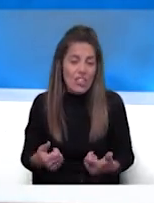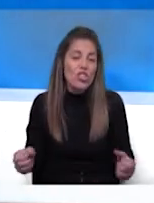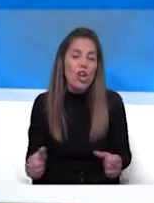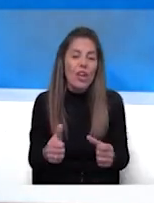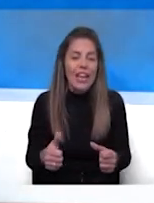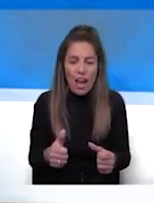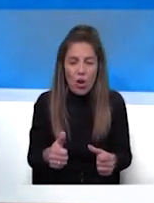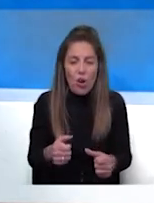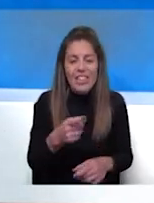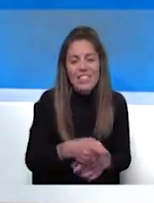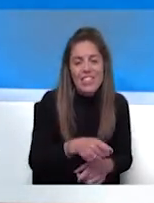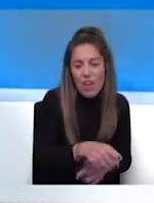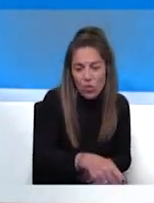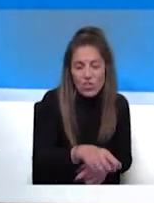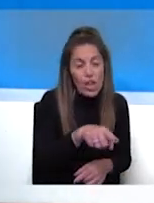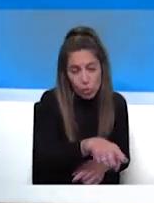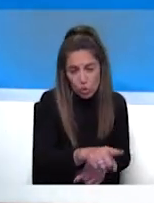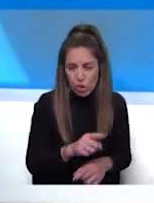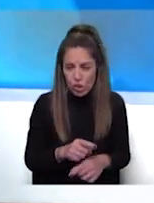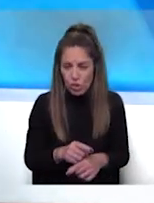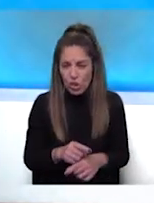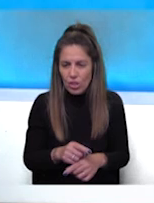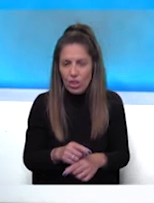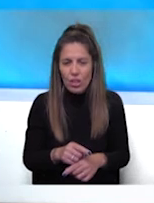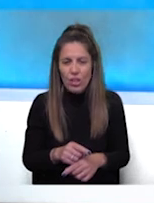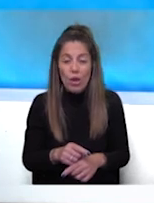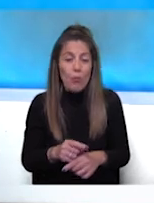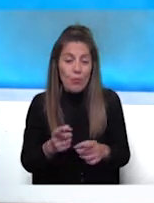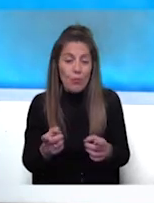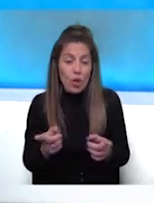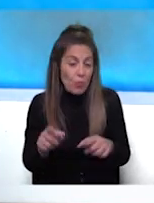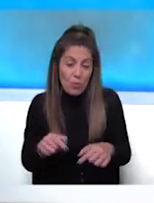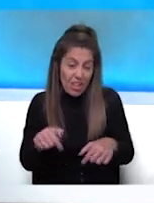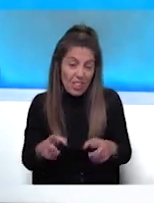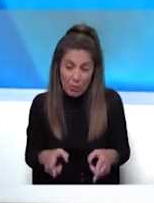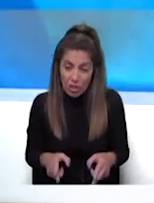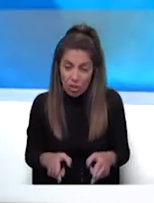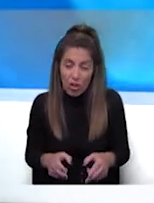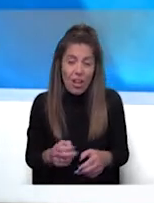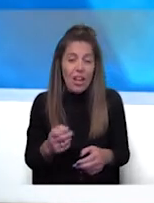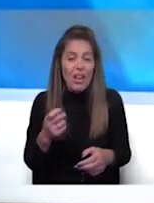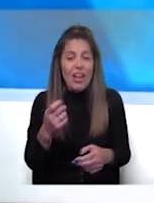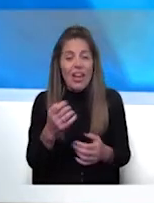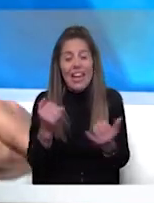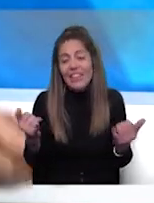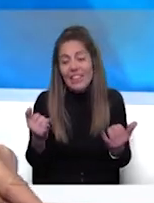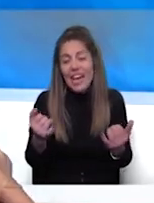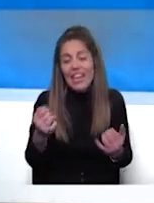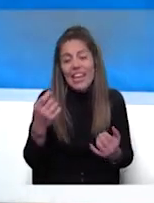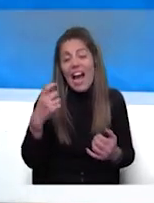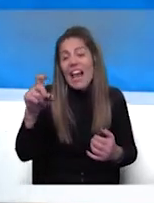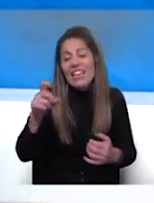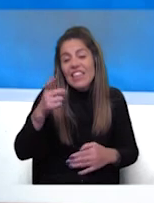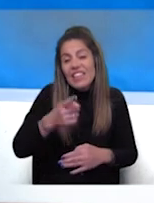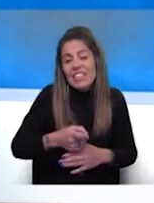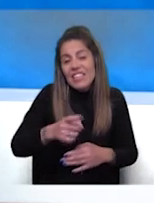decir, designá vos al tuyo, lo que pasa es lo que también pasó en este periodo, que el día que alguien resuelve algo que a su partido no le gusta, lo